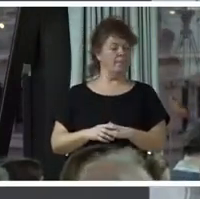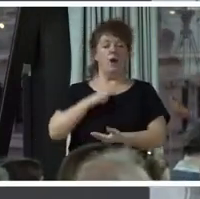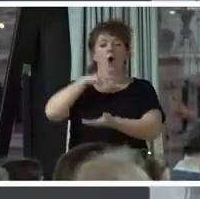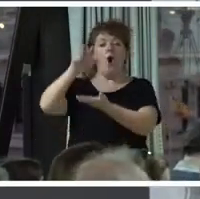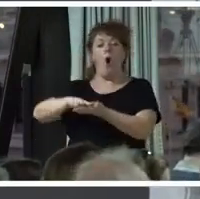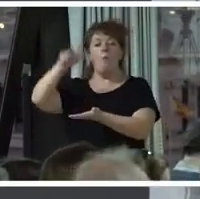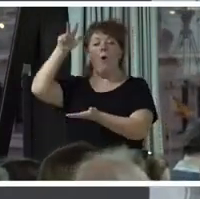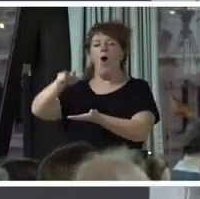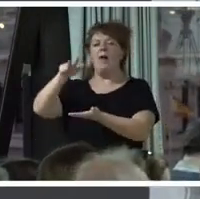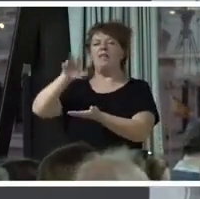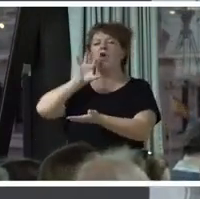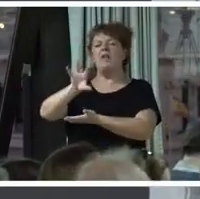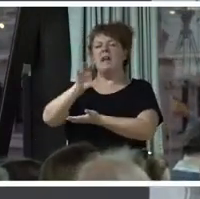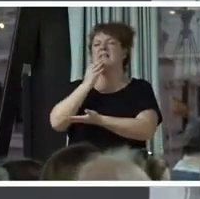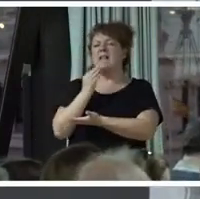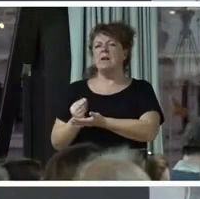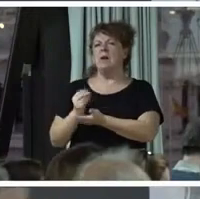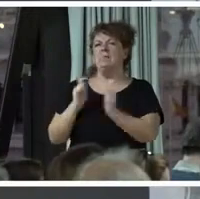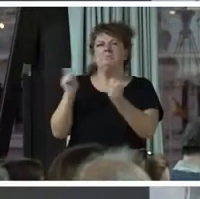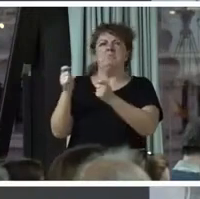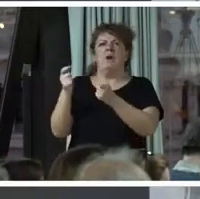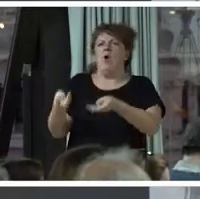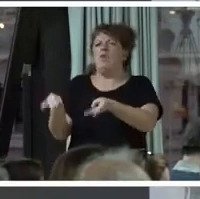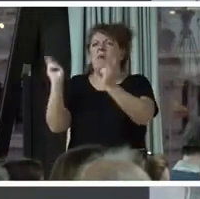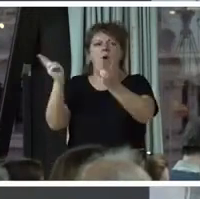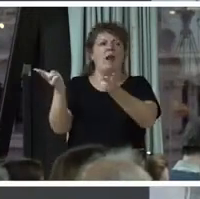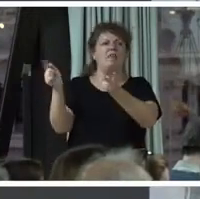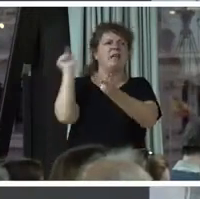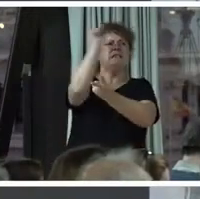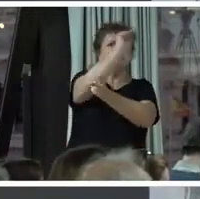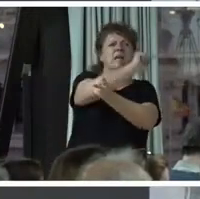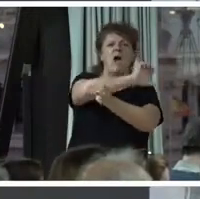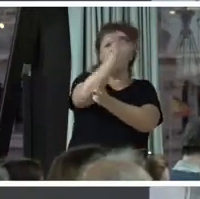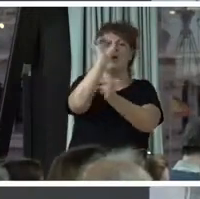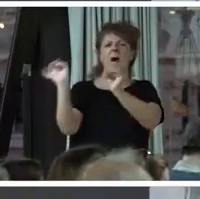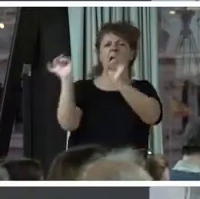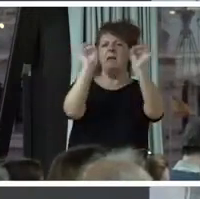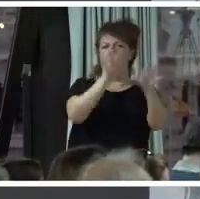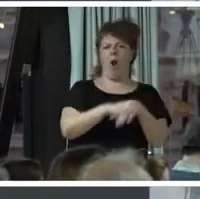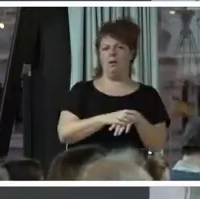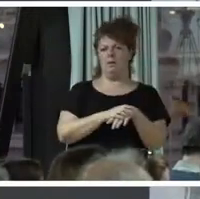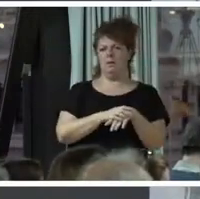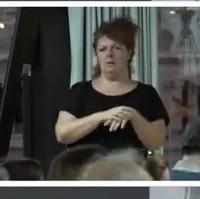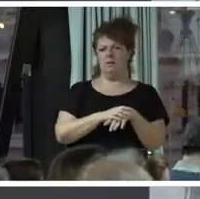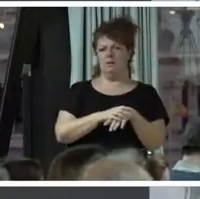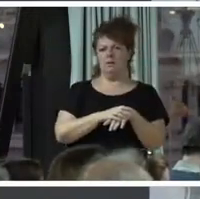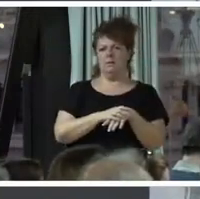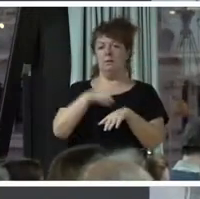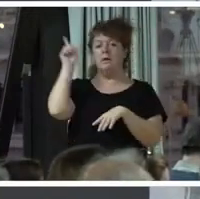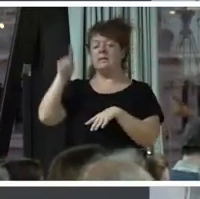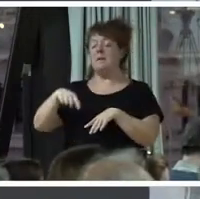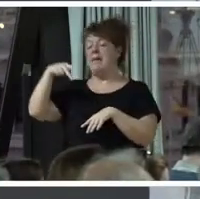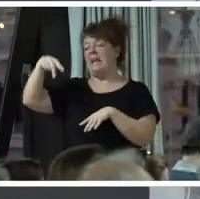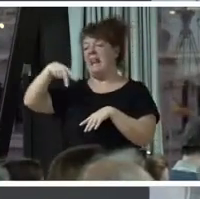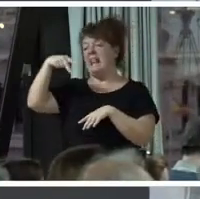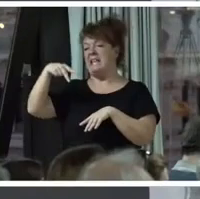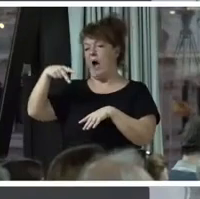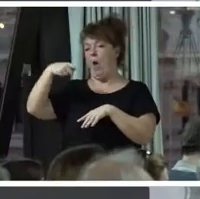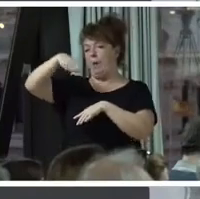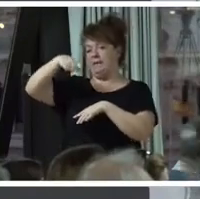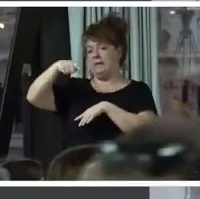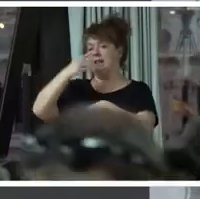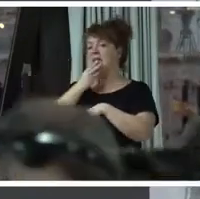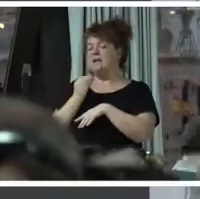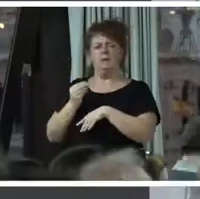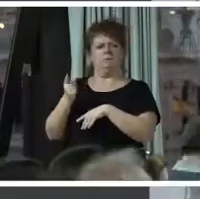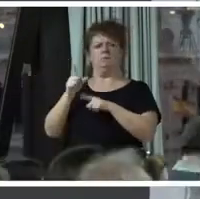estado de Israel como una democracia homologable a las democracias europeas y en general loas a netanyahu como un líder de